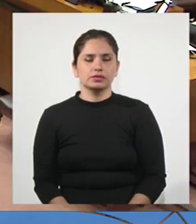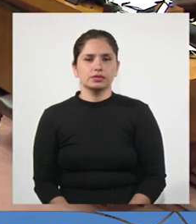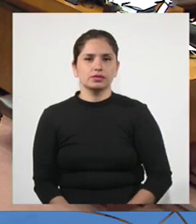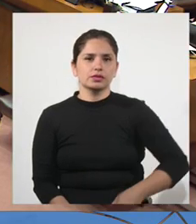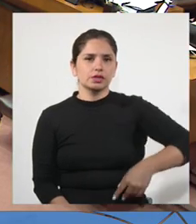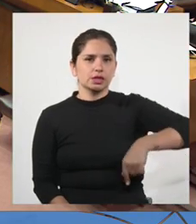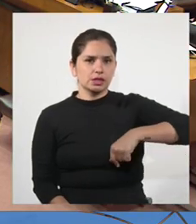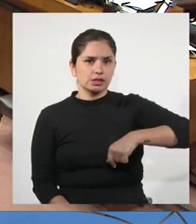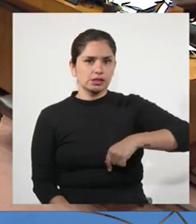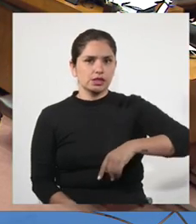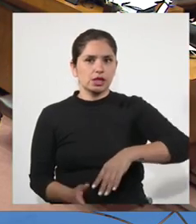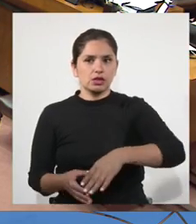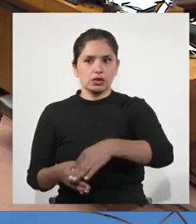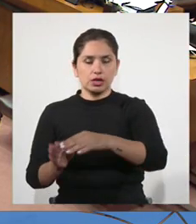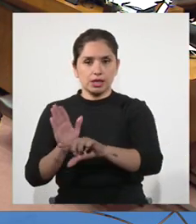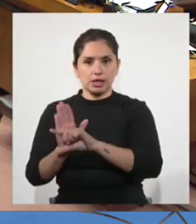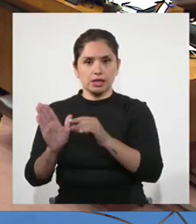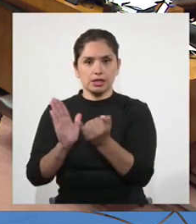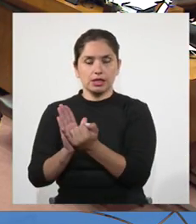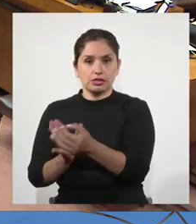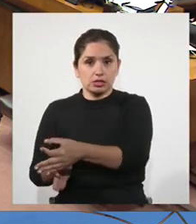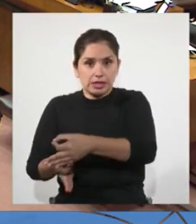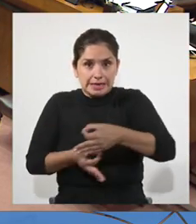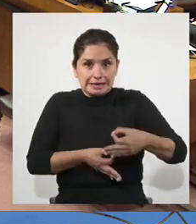Senadora Jimena, ¿la retira?